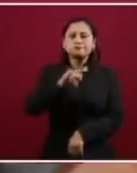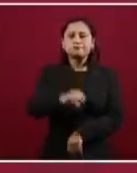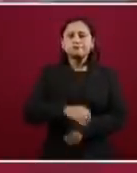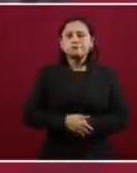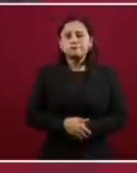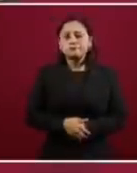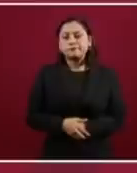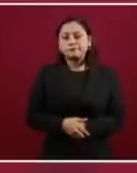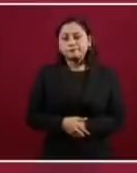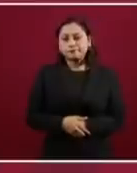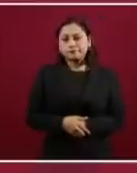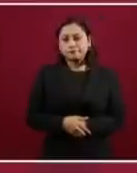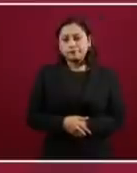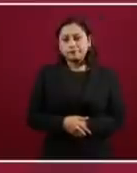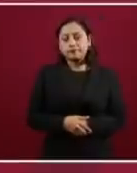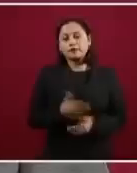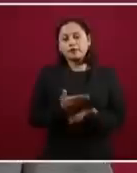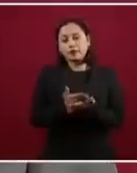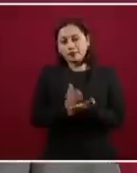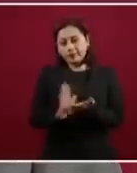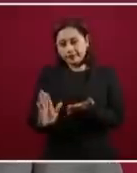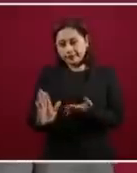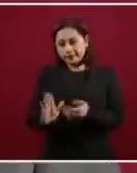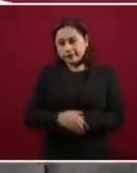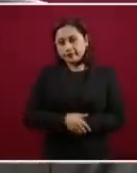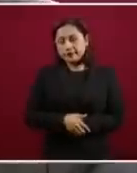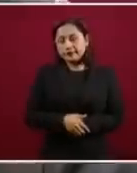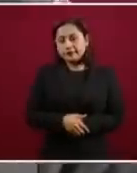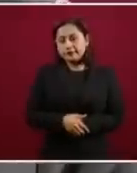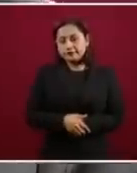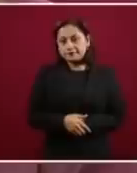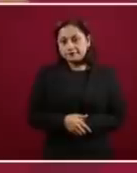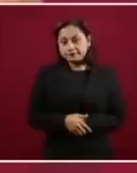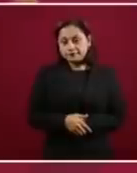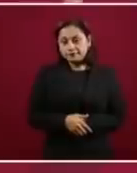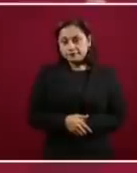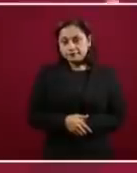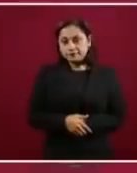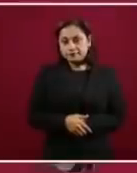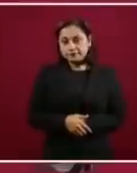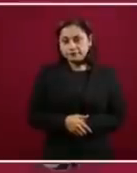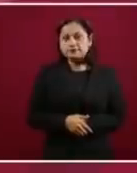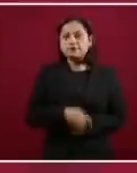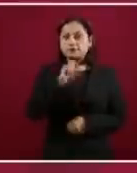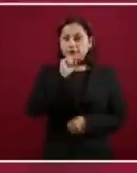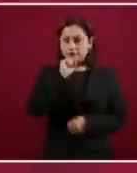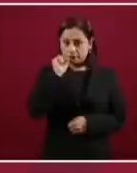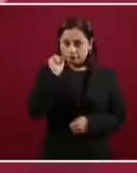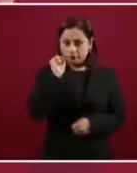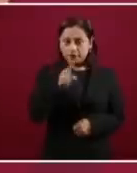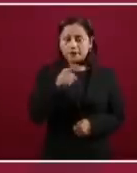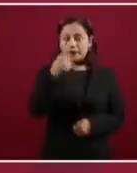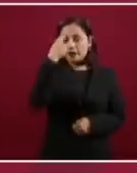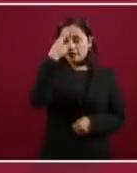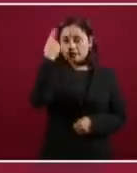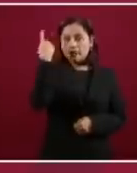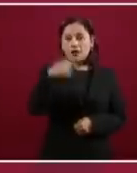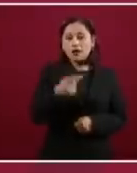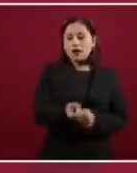Ahora, adicional para las organizaciones, no,